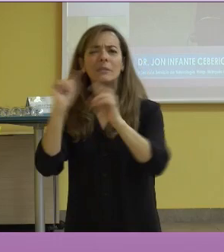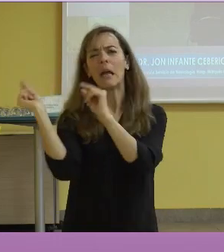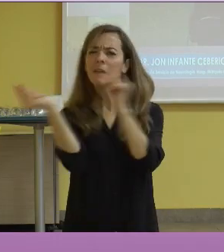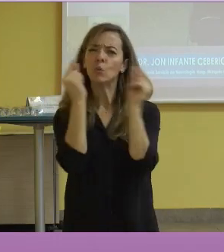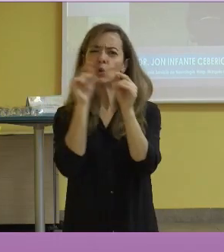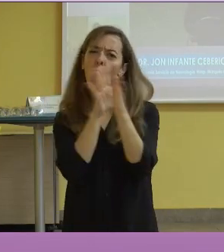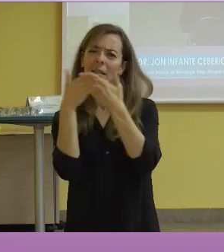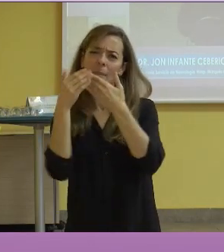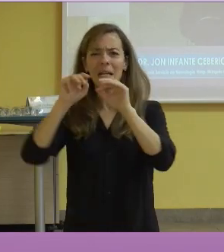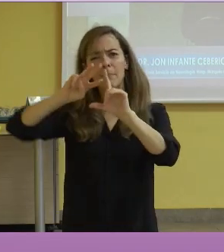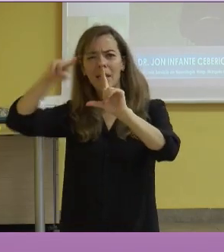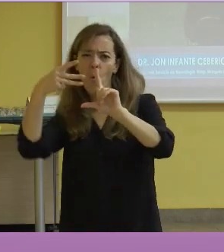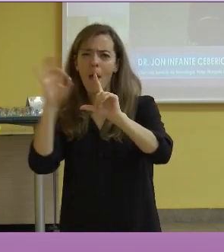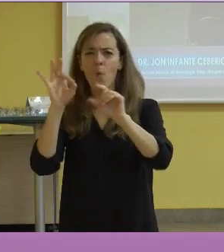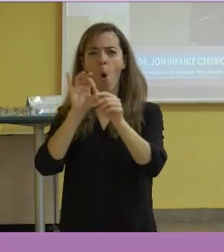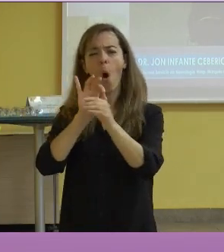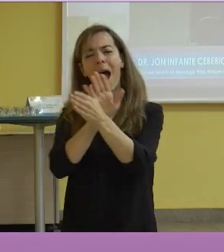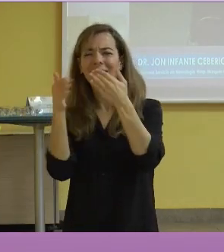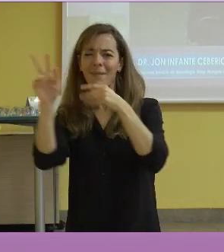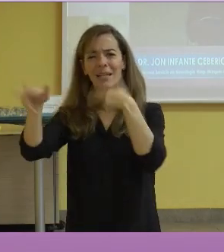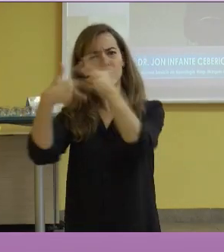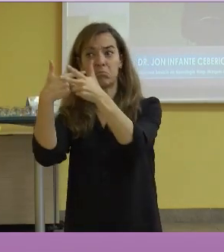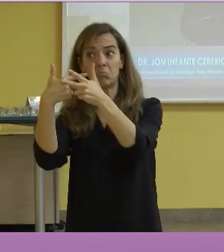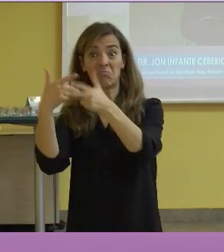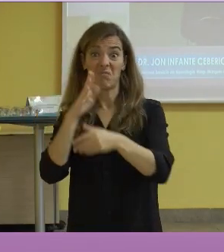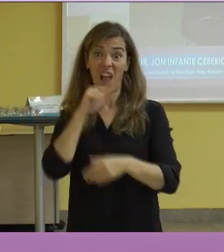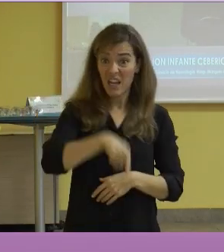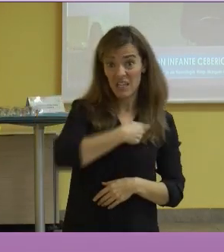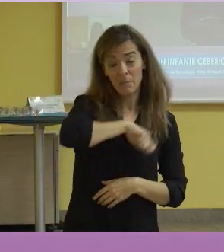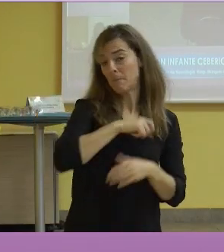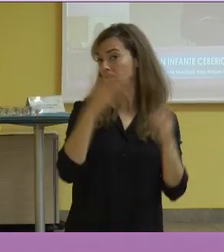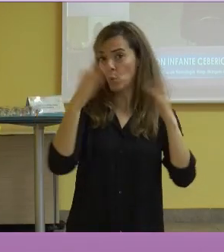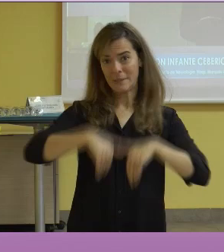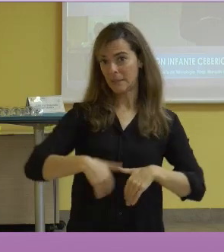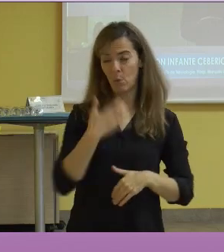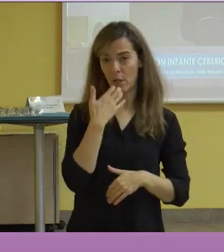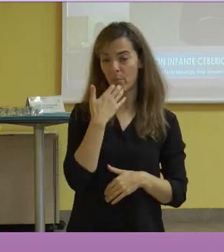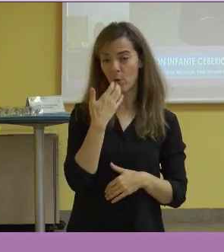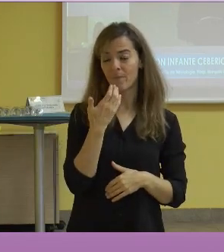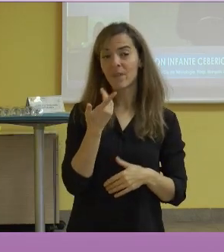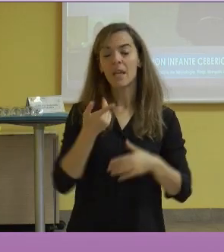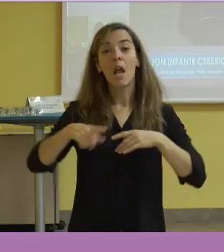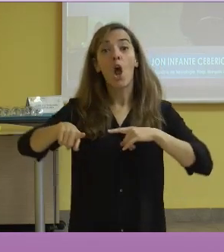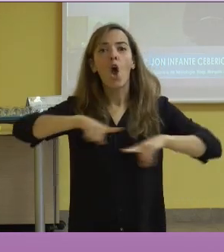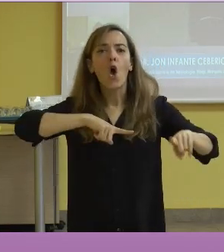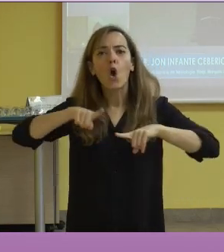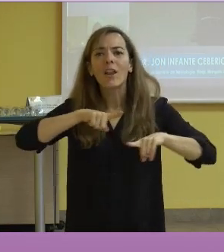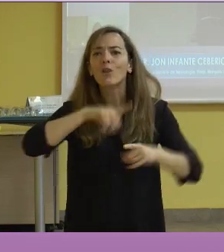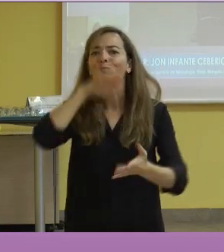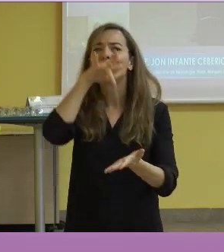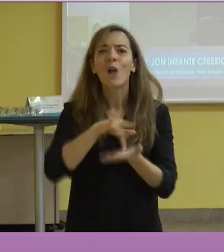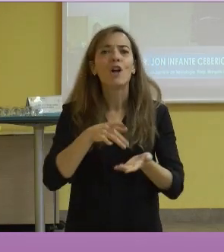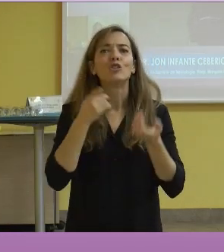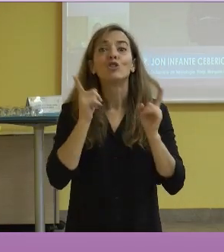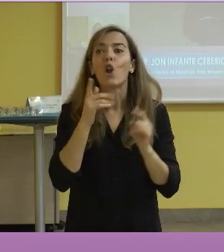la web o vía online. Esto no existe, por ejemplo. O sea que la coordinación ocurre solamente en